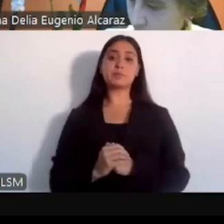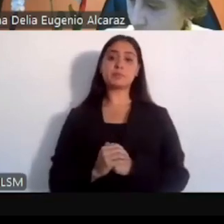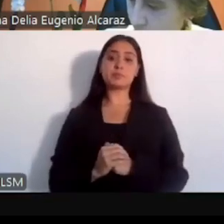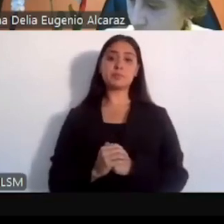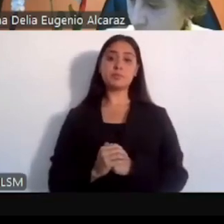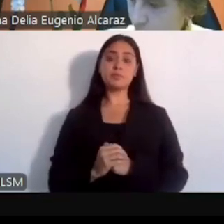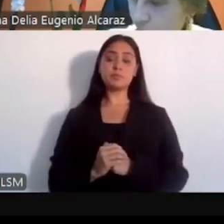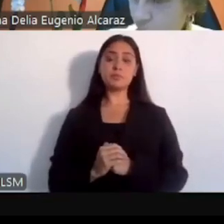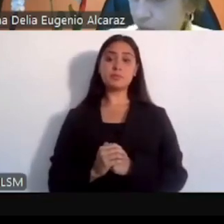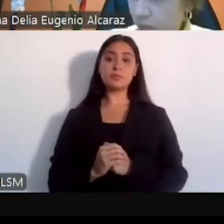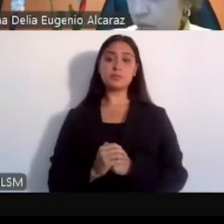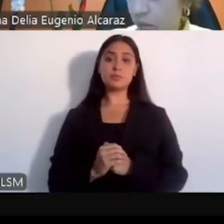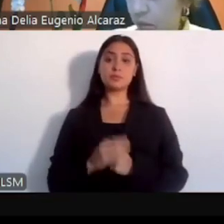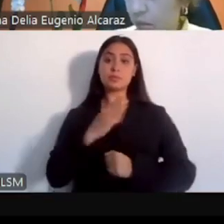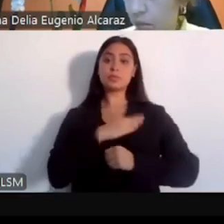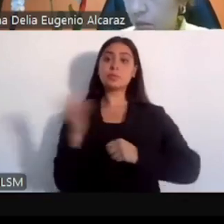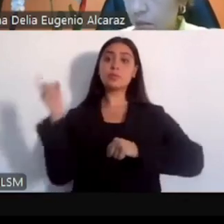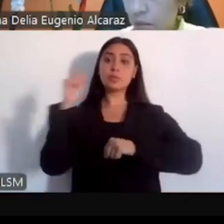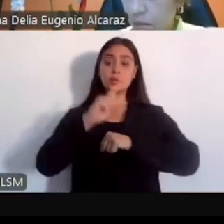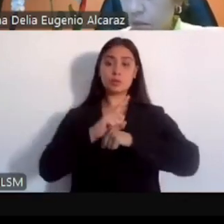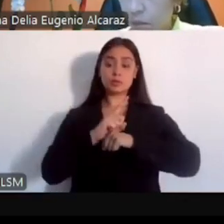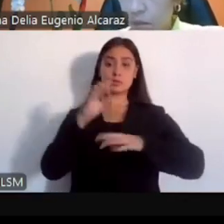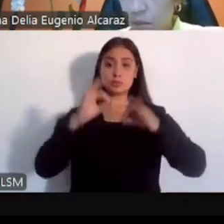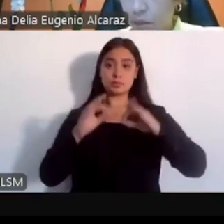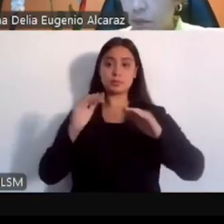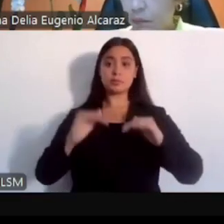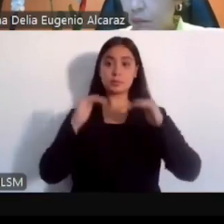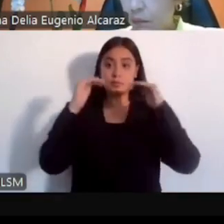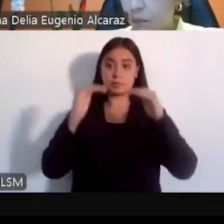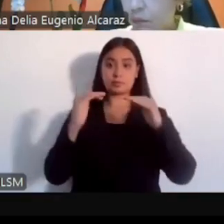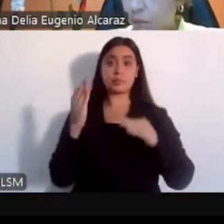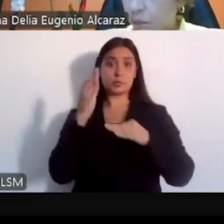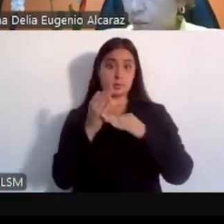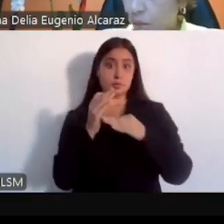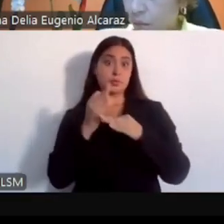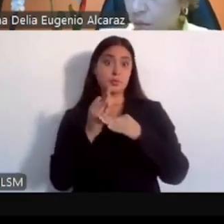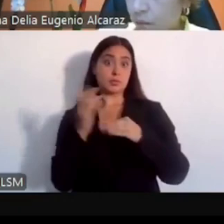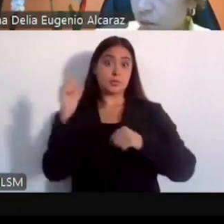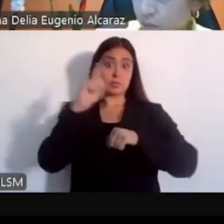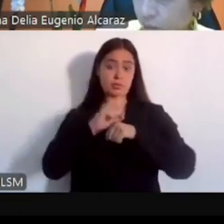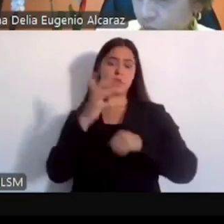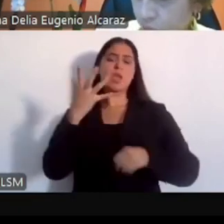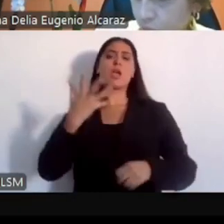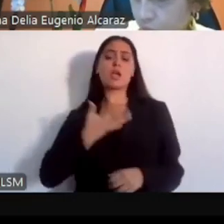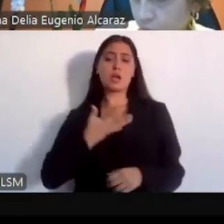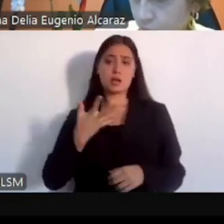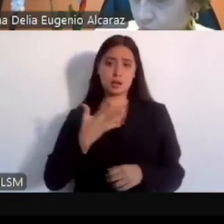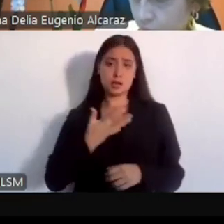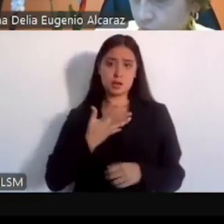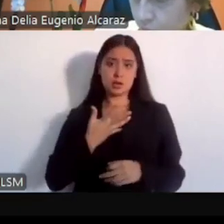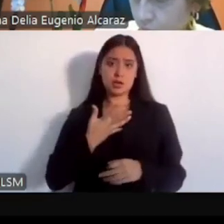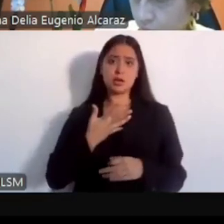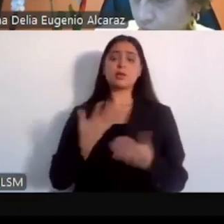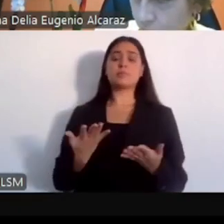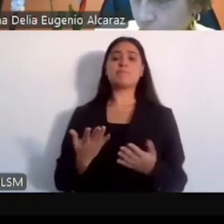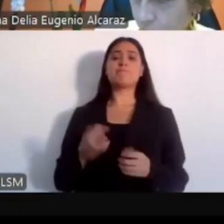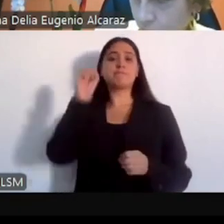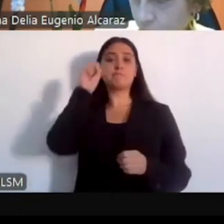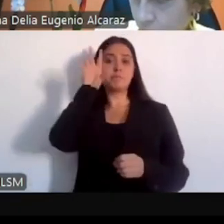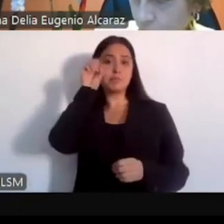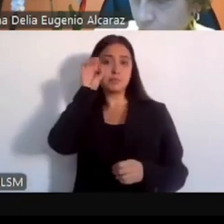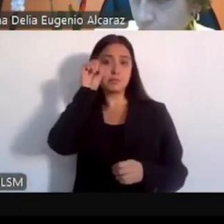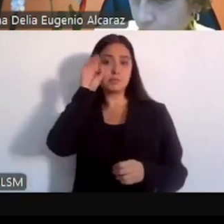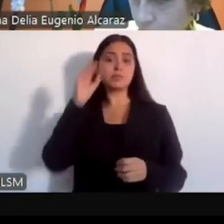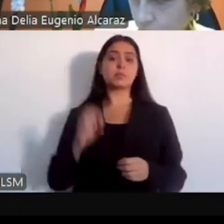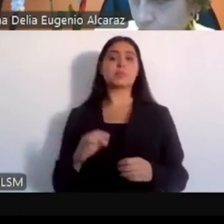válidamente Buenos días magistrada presidenta hago constar que además de usted se encuentra en esta sesión no presencial el magistrado José Inés